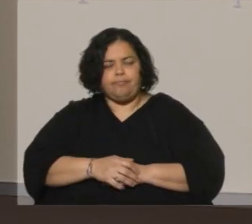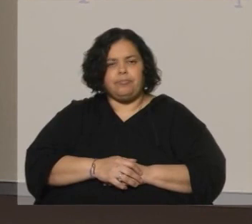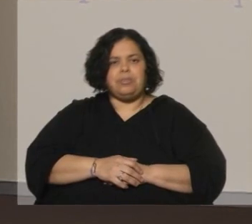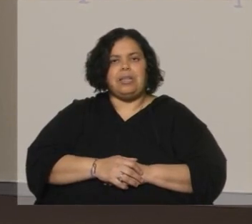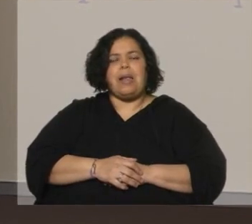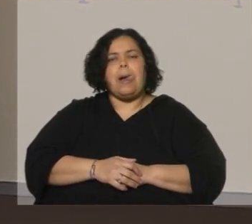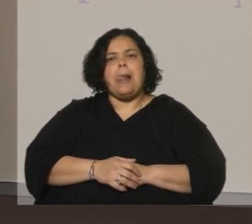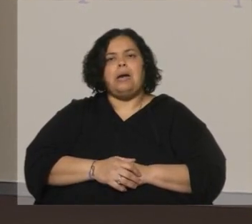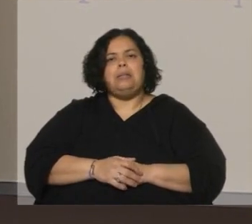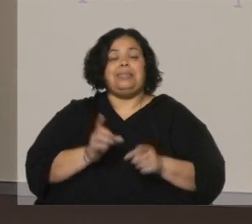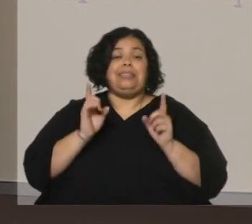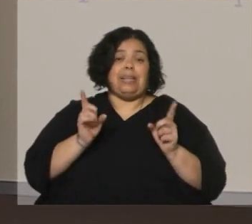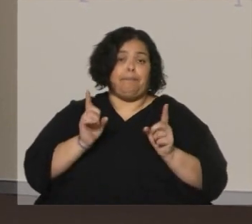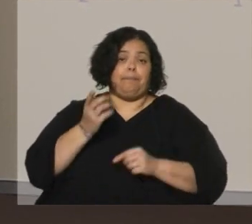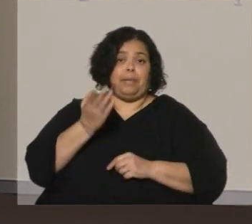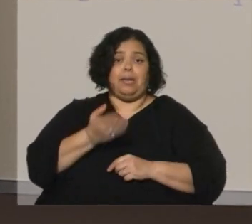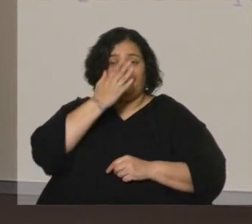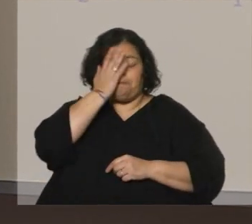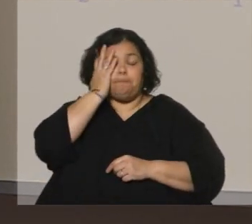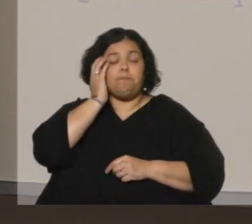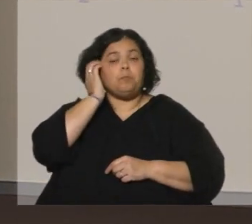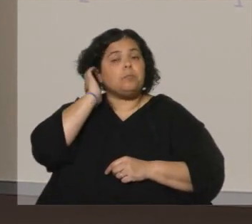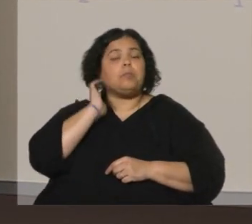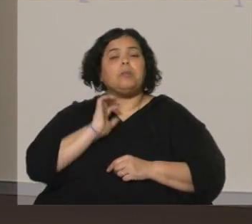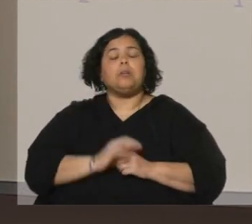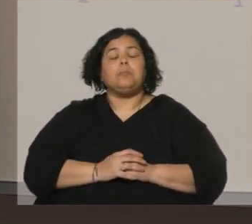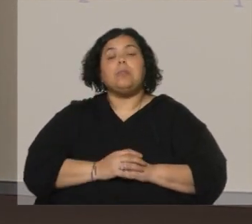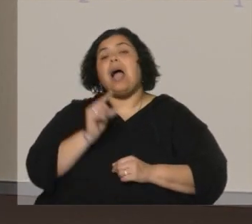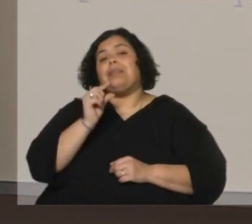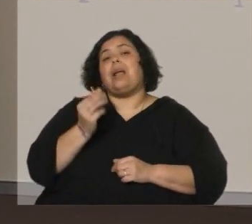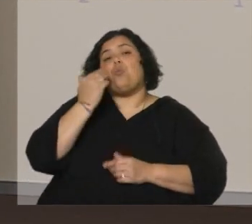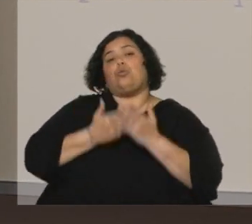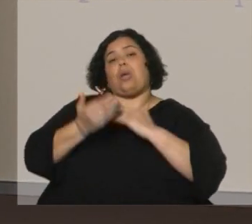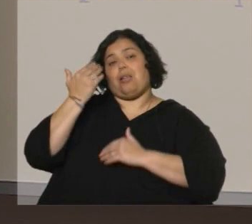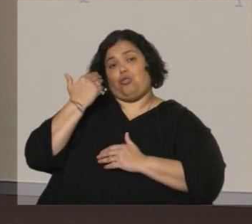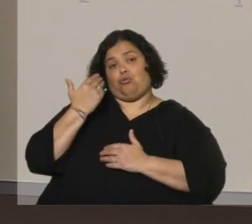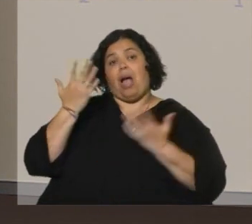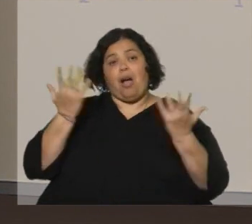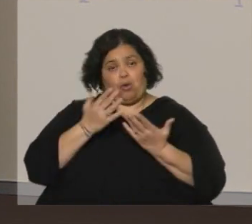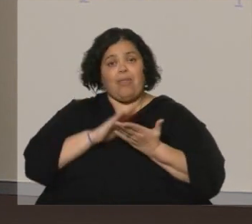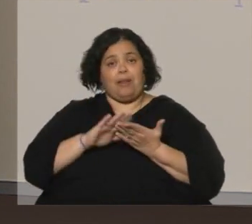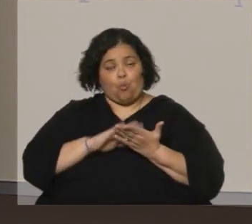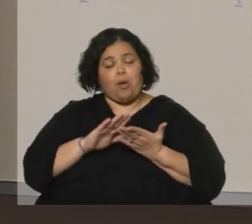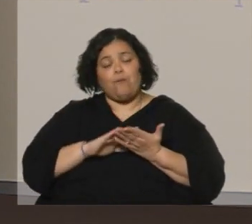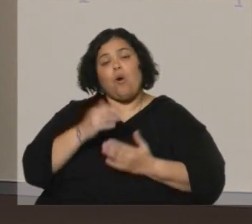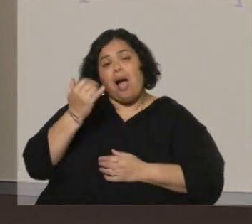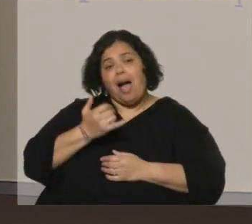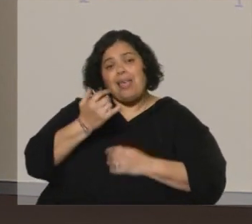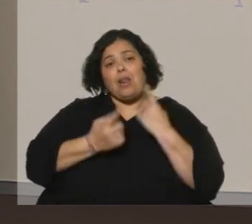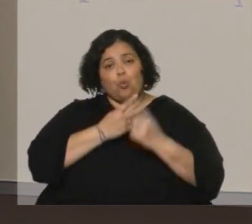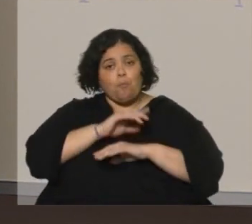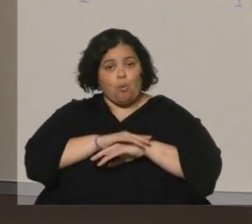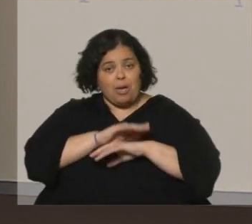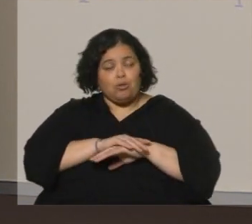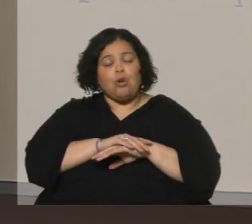también de hereford puntualmente eh hace unos años y ahora nuevamente este hay instancias que